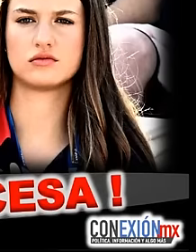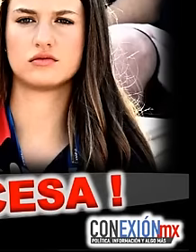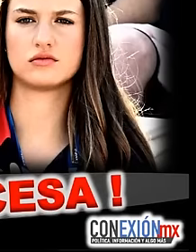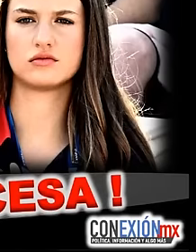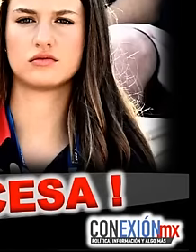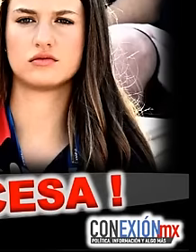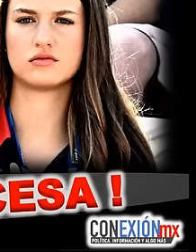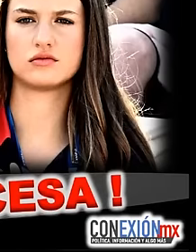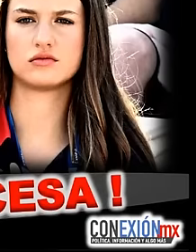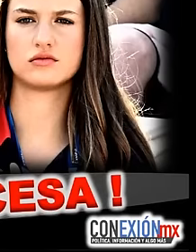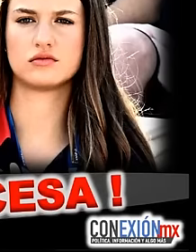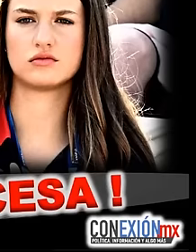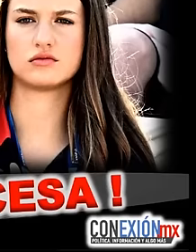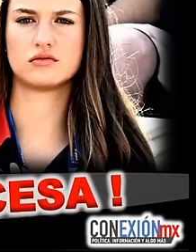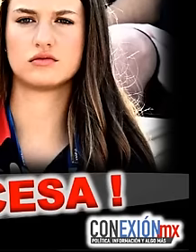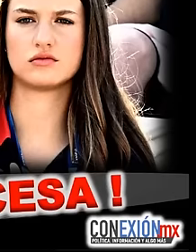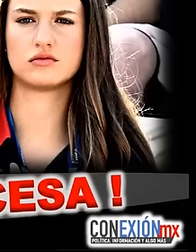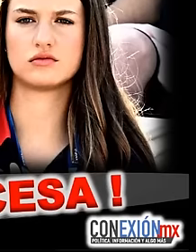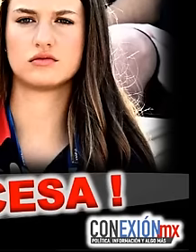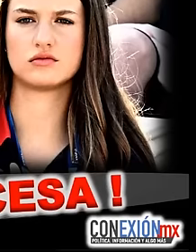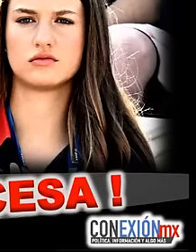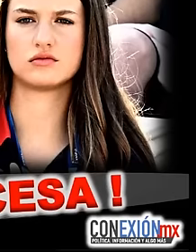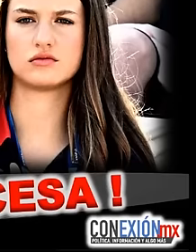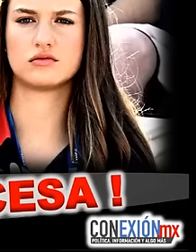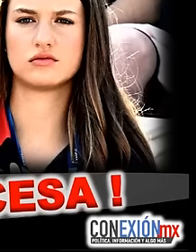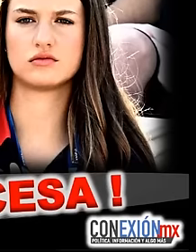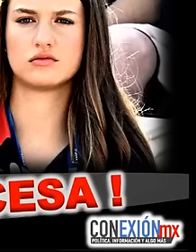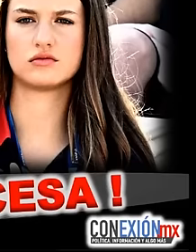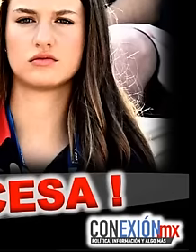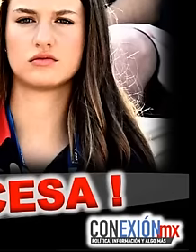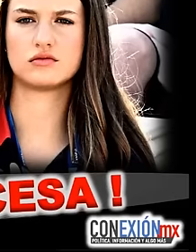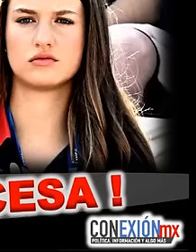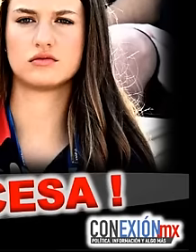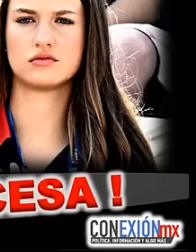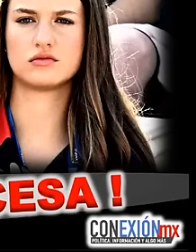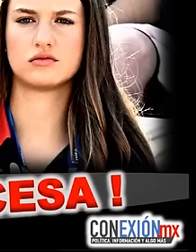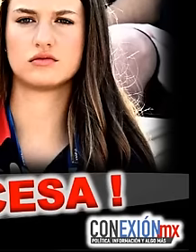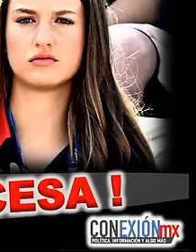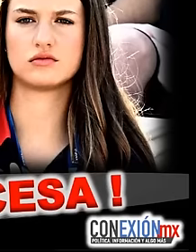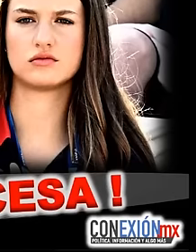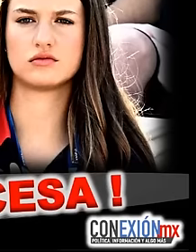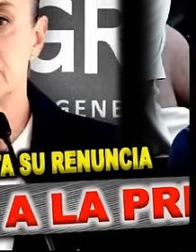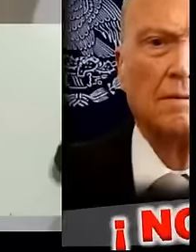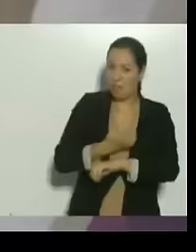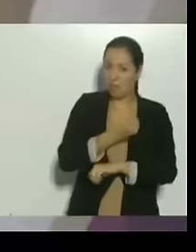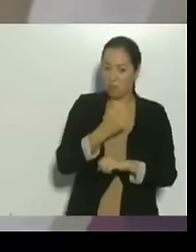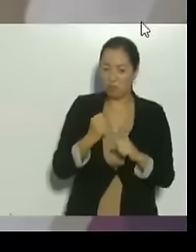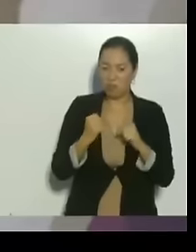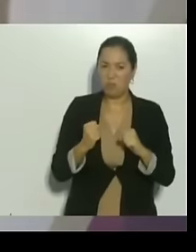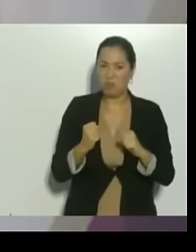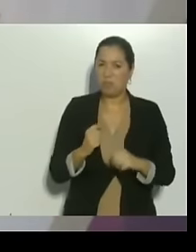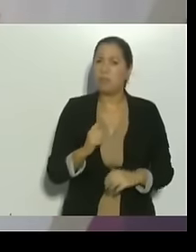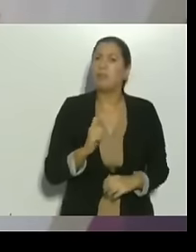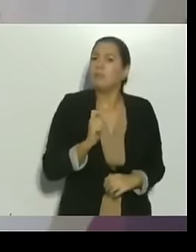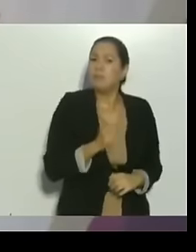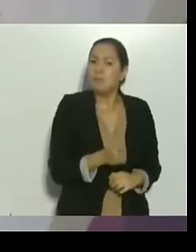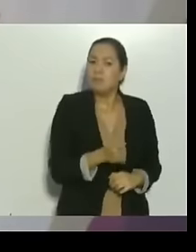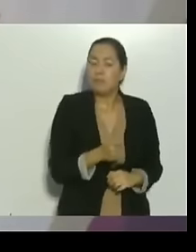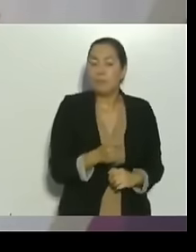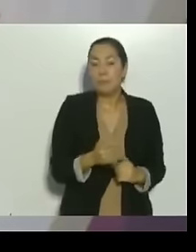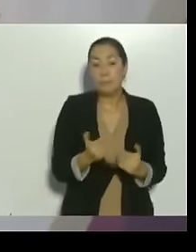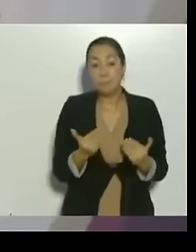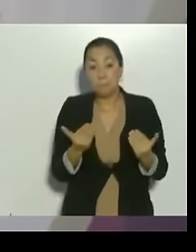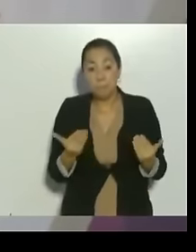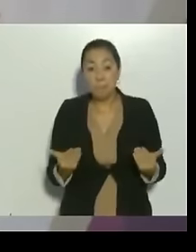a un gobierno hermano como es el gobierno de México acaba poniéndose de lado de la monarquía uno se pregunta dice pero